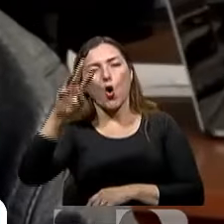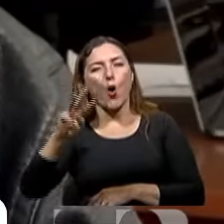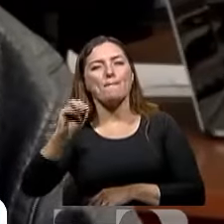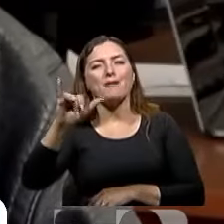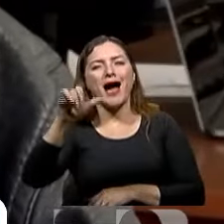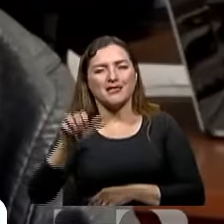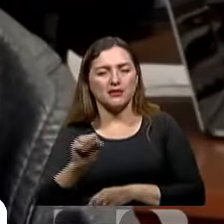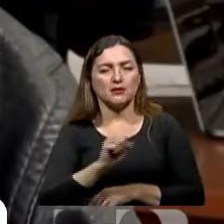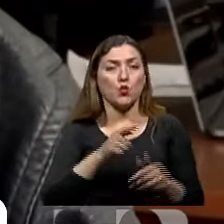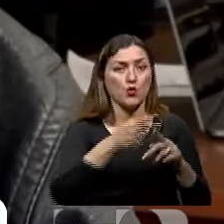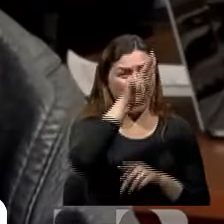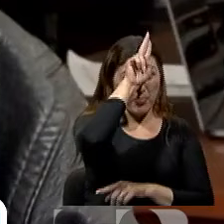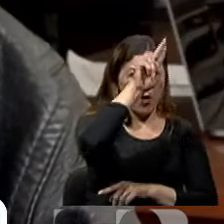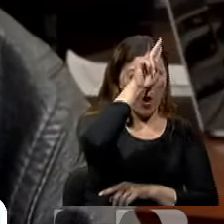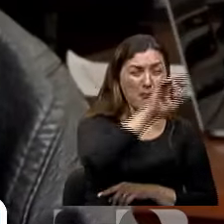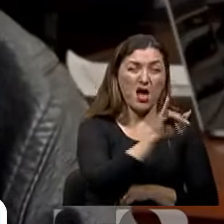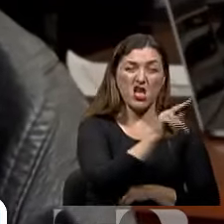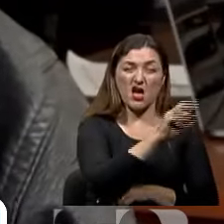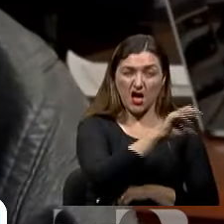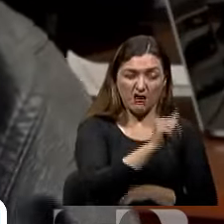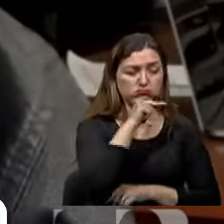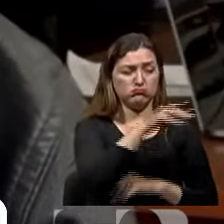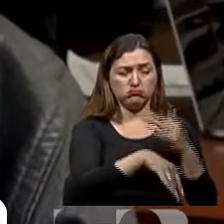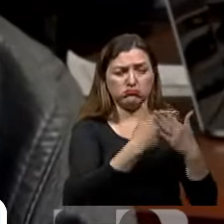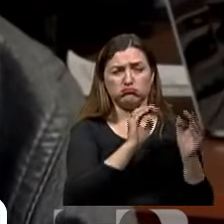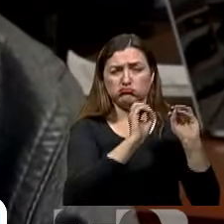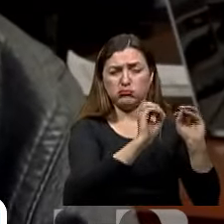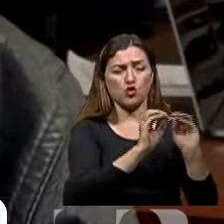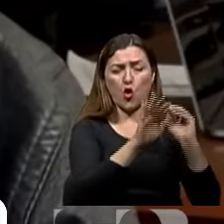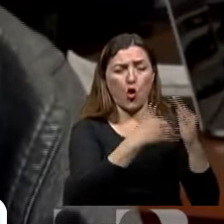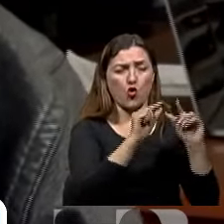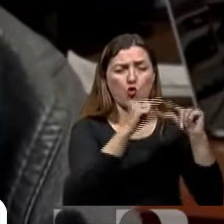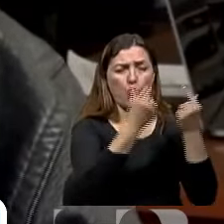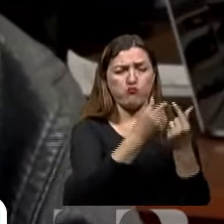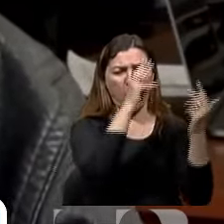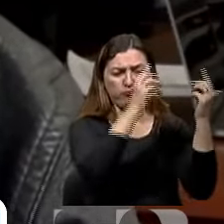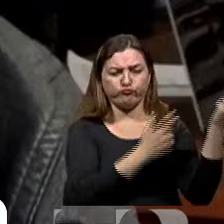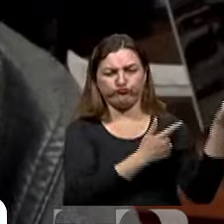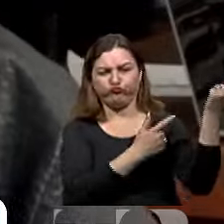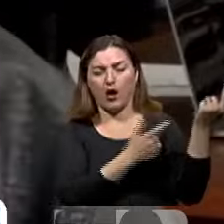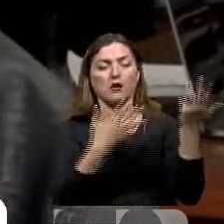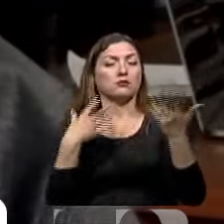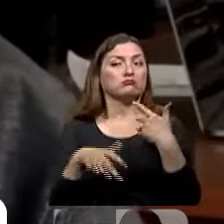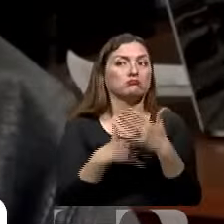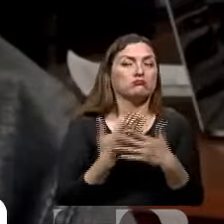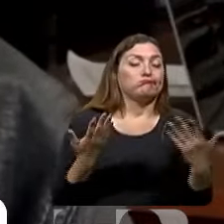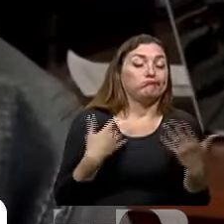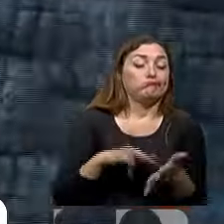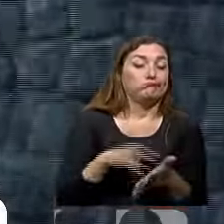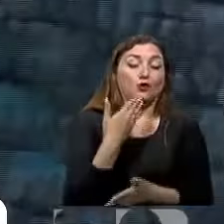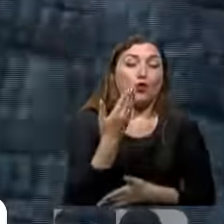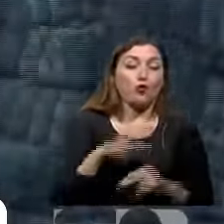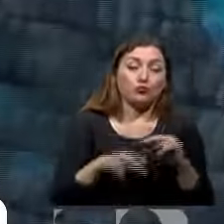Zapa Inca, que es Atahualpa, su colla, su corte y todo su ejército, ¿no? También vas a aprender cosas de cómo era su